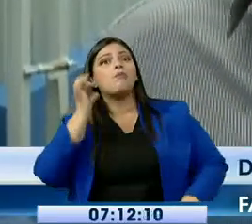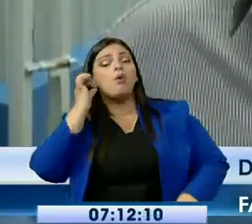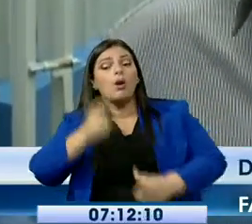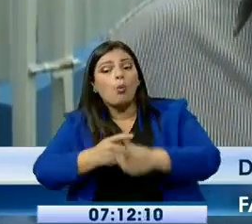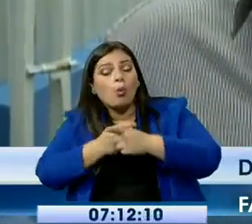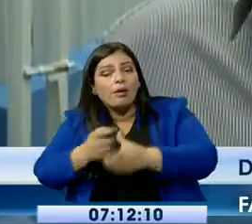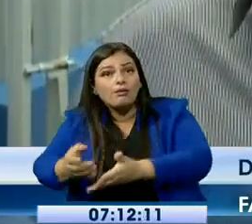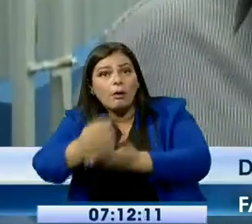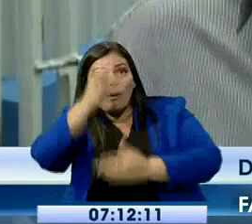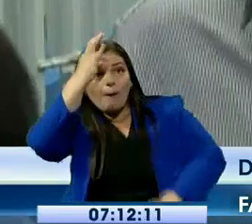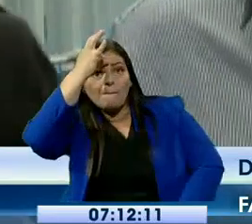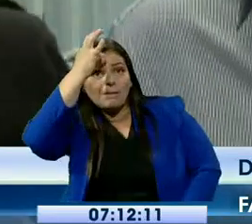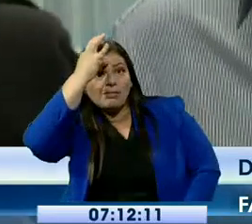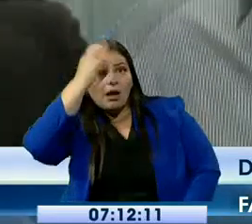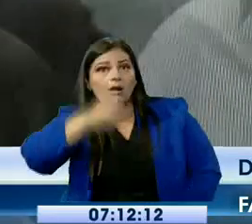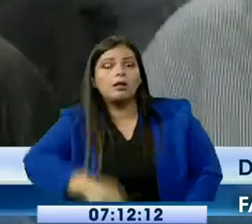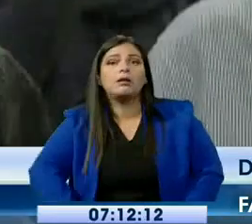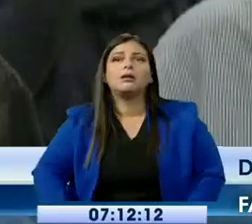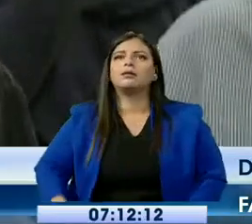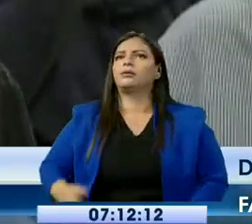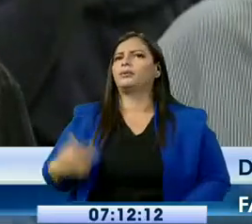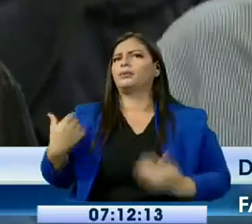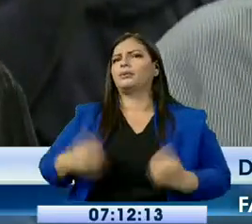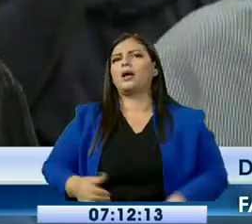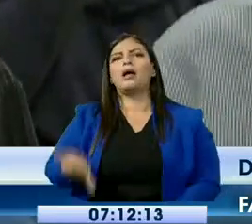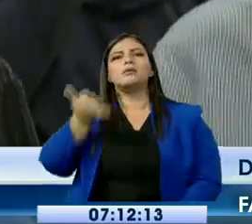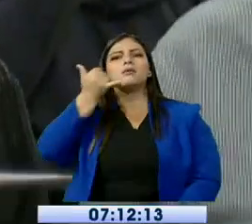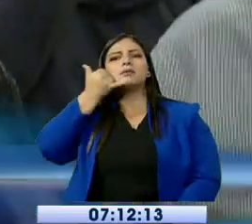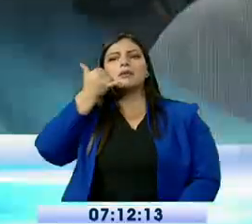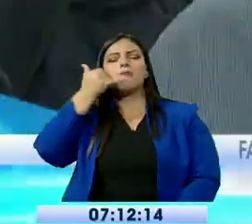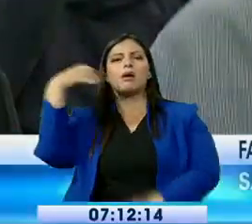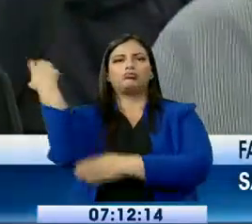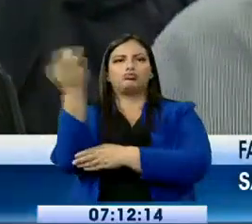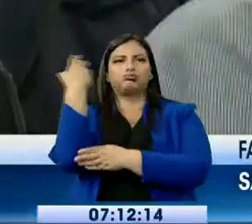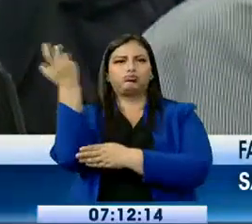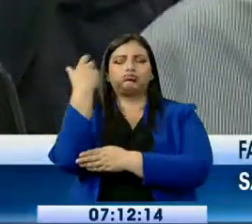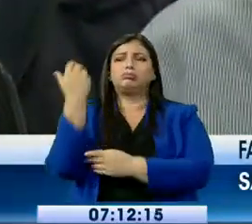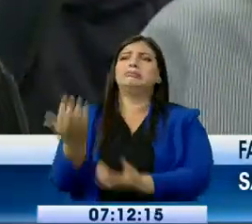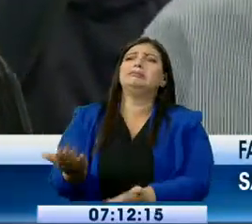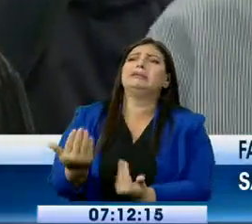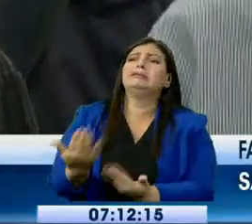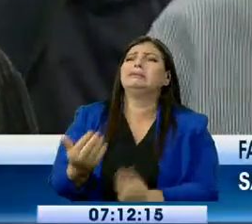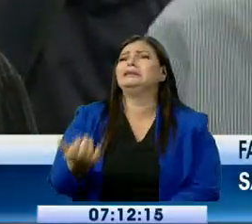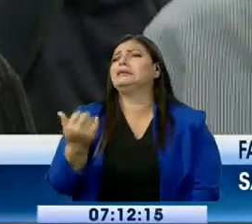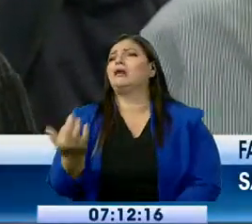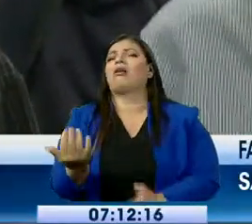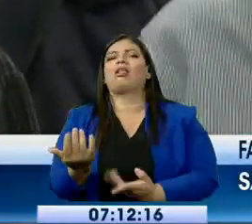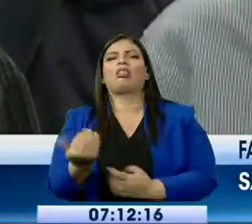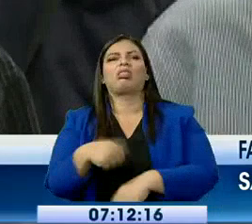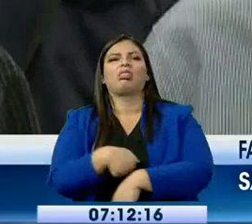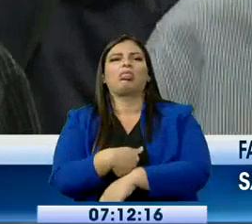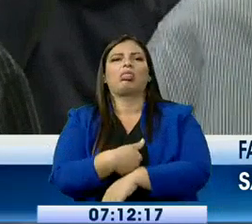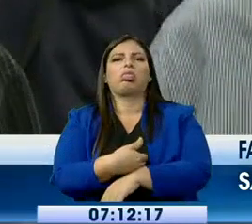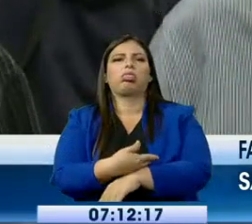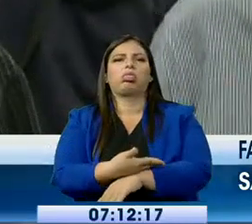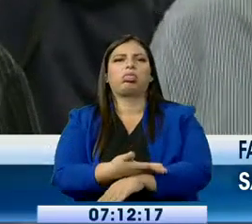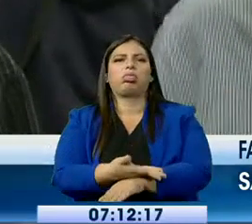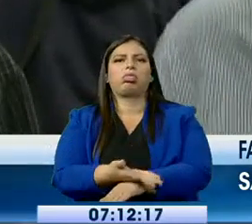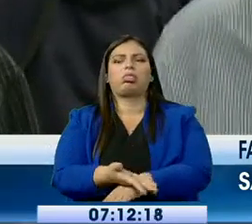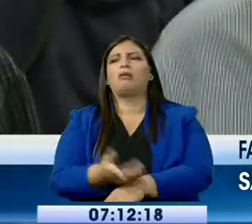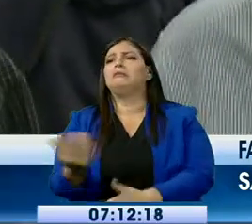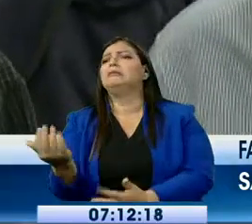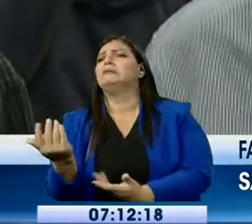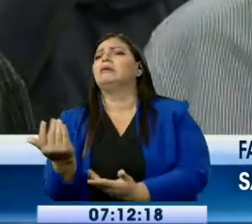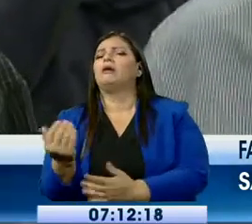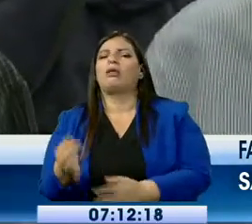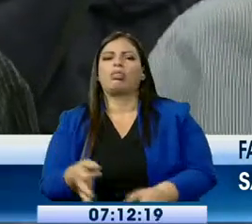ambulancias o hospitales. Estuvieron esperando ahí en la ambulancia con mi hermana, ahí recostada en la ambulancia, que no le